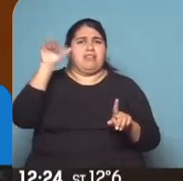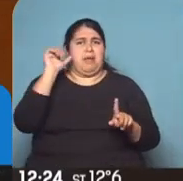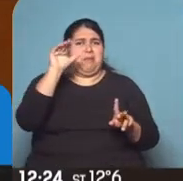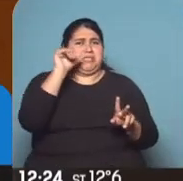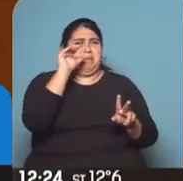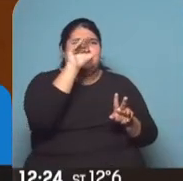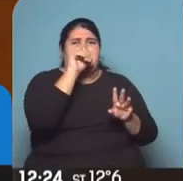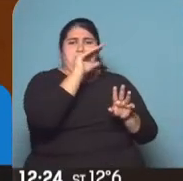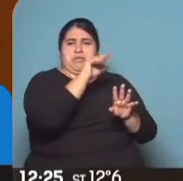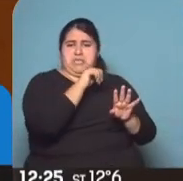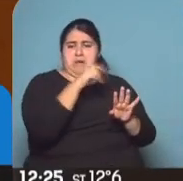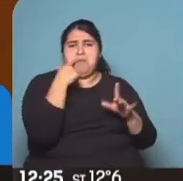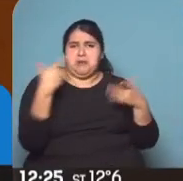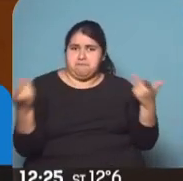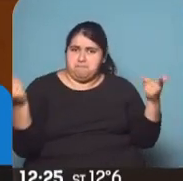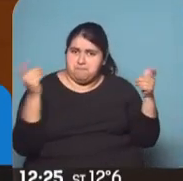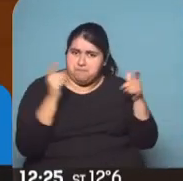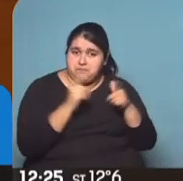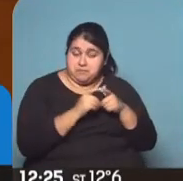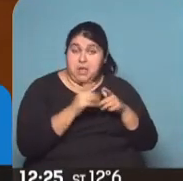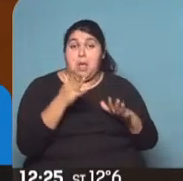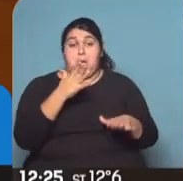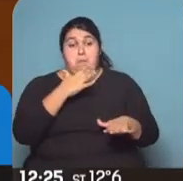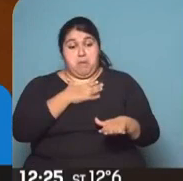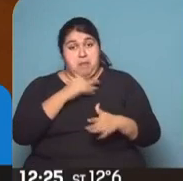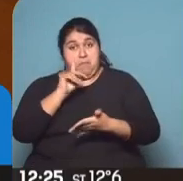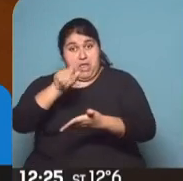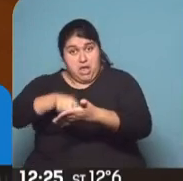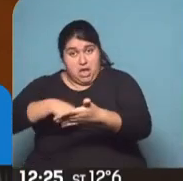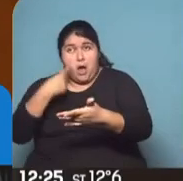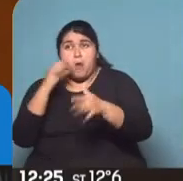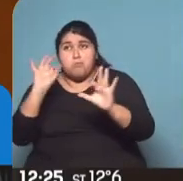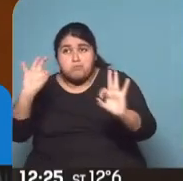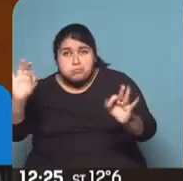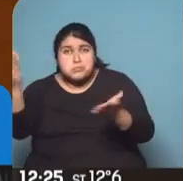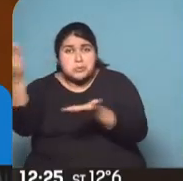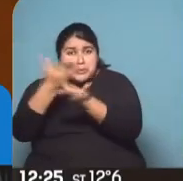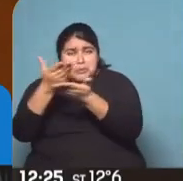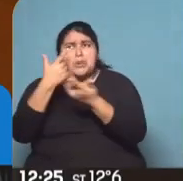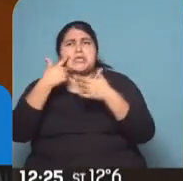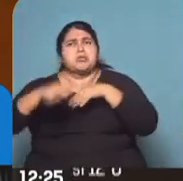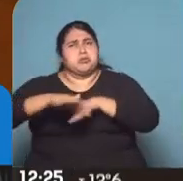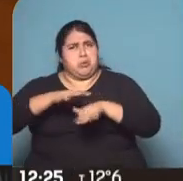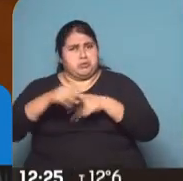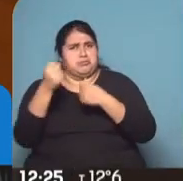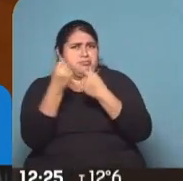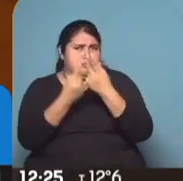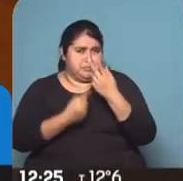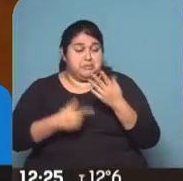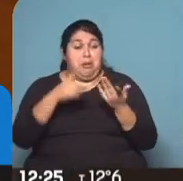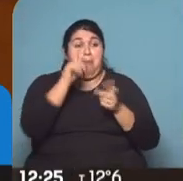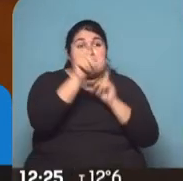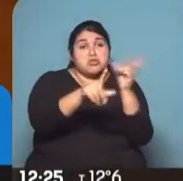de la firma del acuerdo a cuando el acuerdo se ponga en marcha van a suceder un montón de cosas y en los empresarios